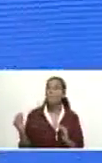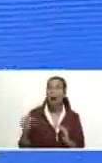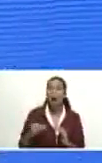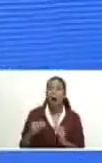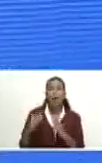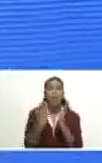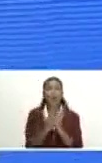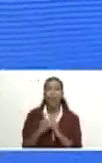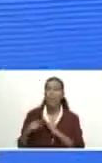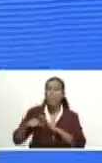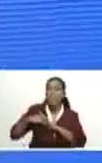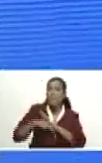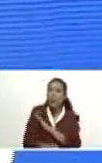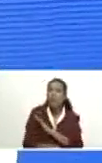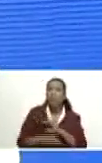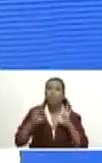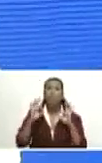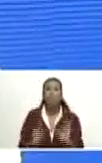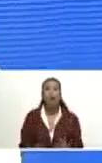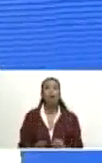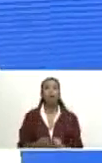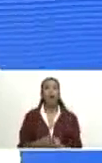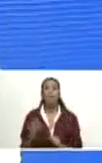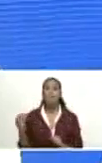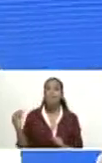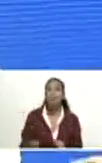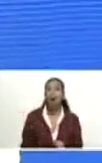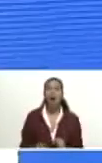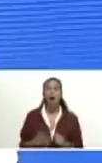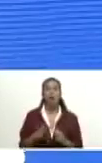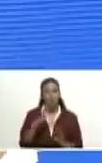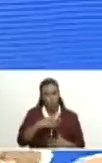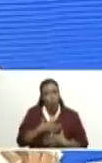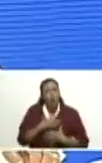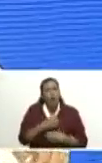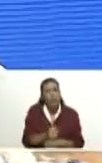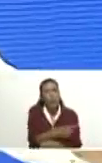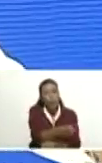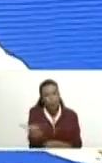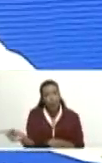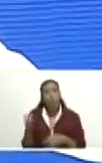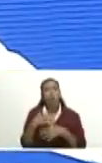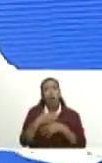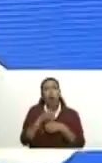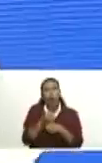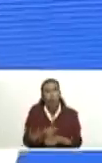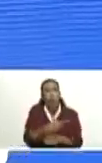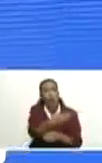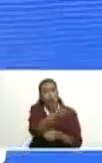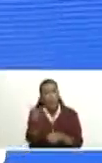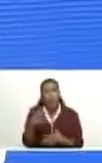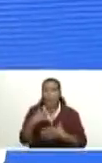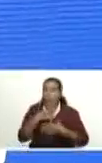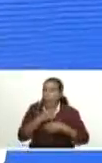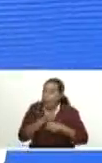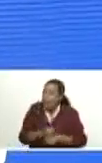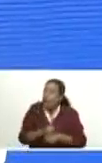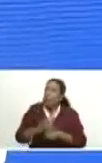nivel ese derecho, muchachos, muchachas. Yo confío en ustedes, confío